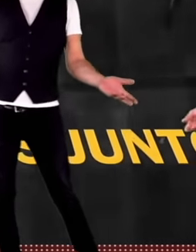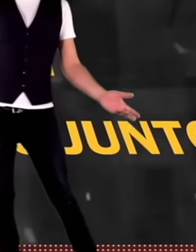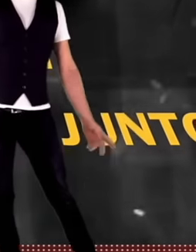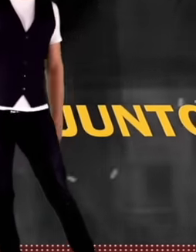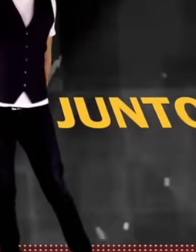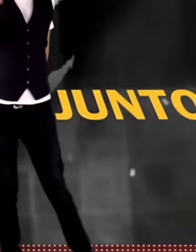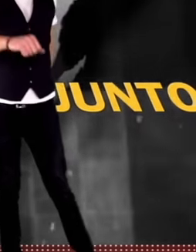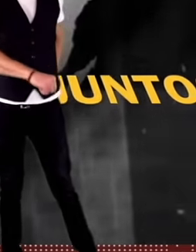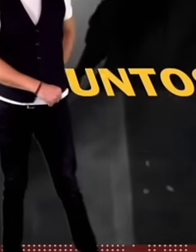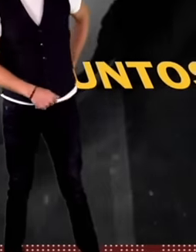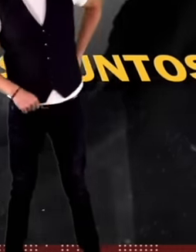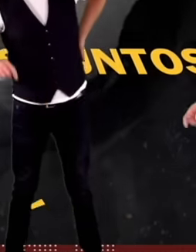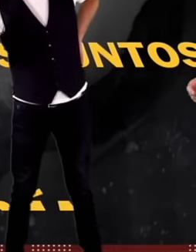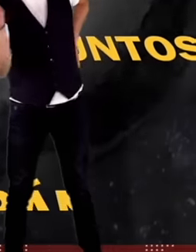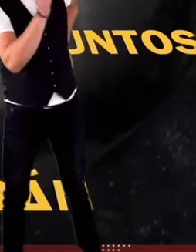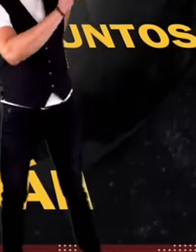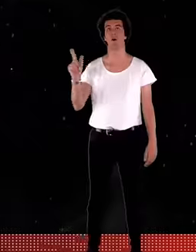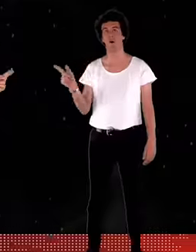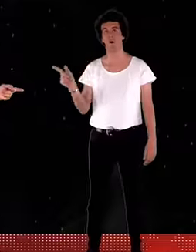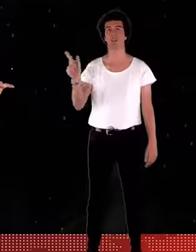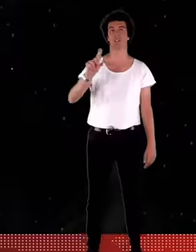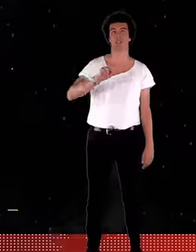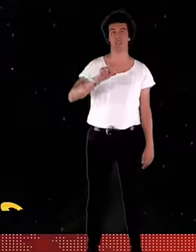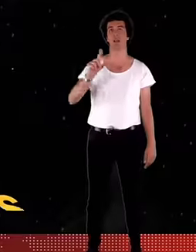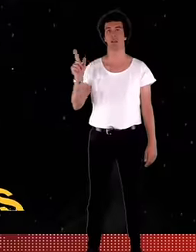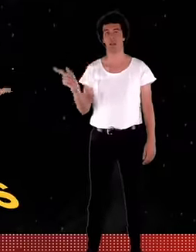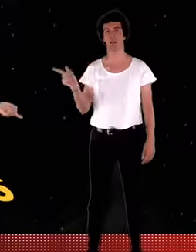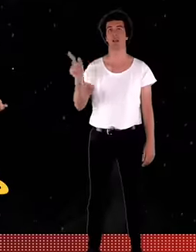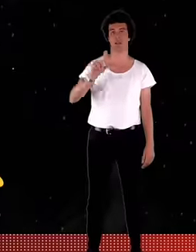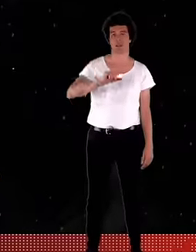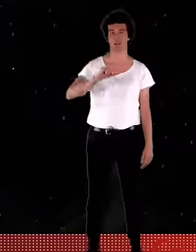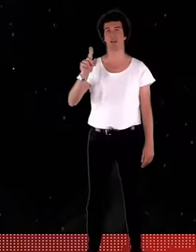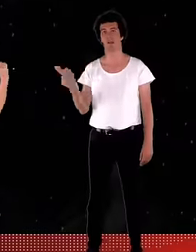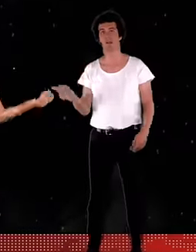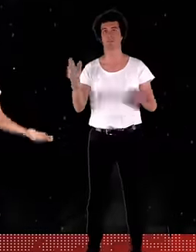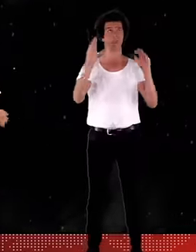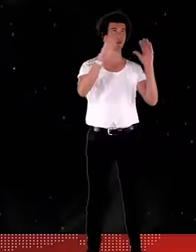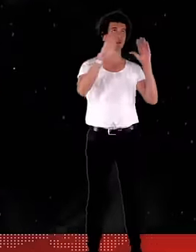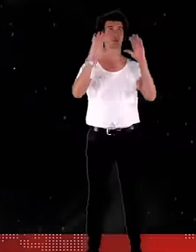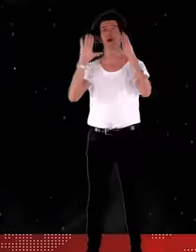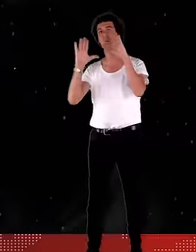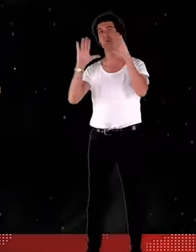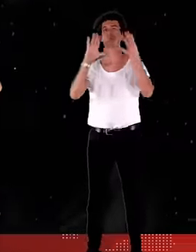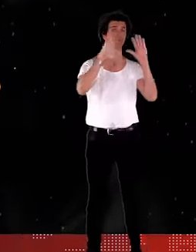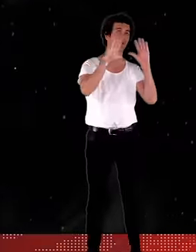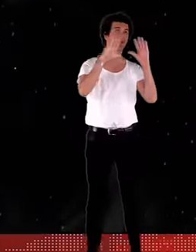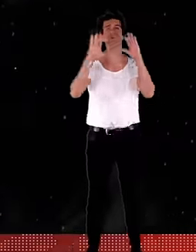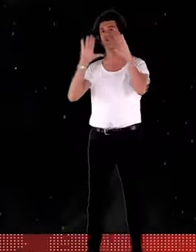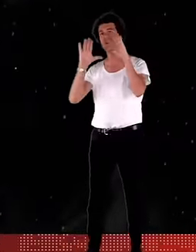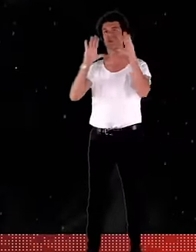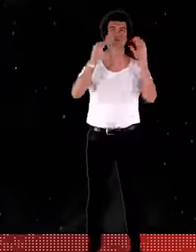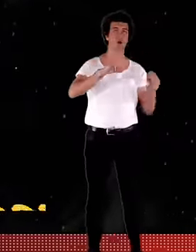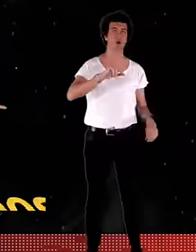no cantamos juntos. No se irán si no gritamos